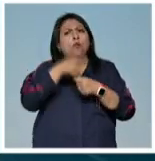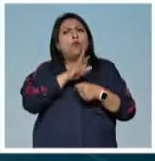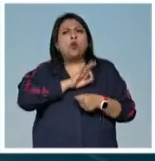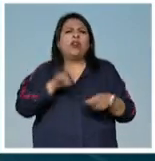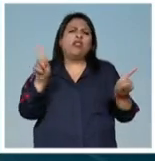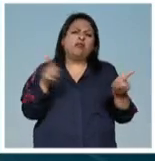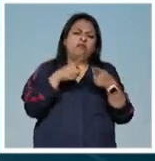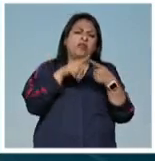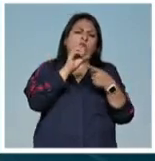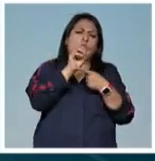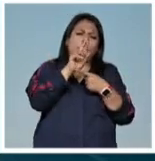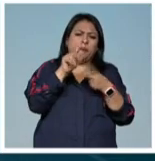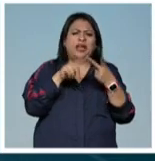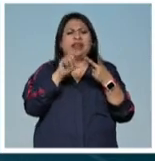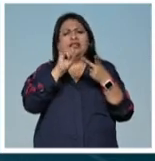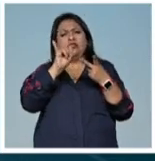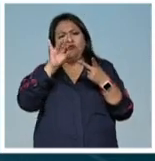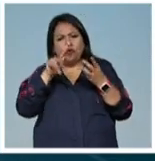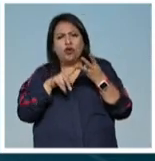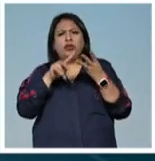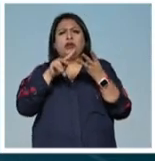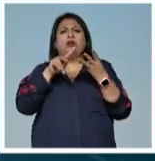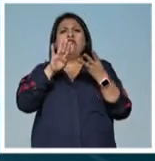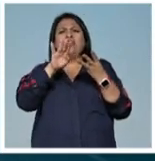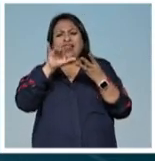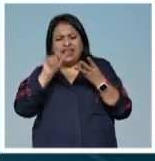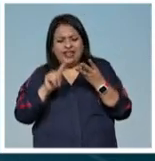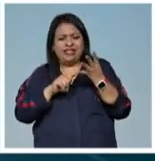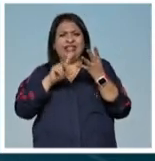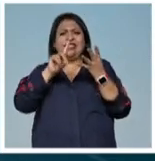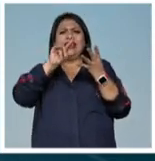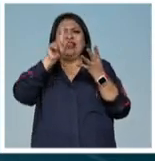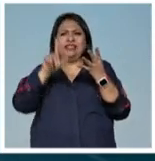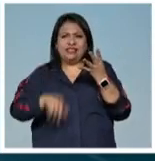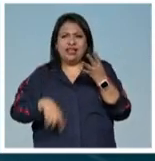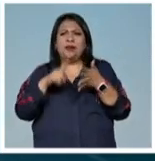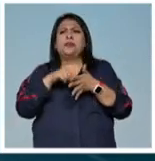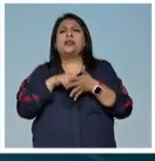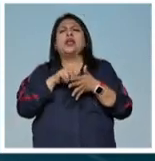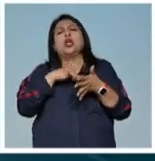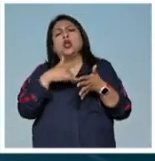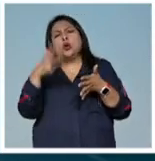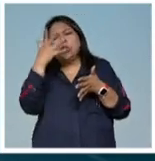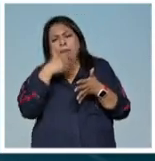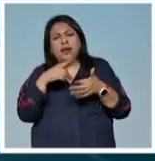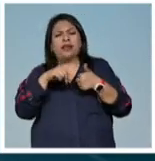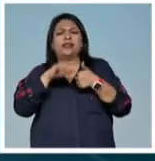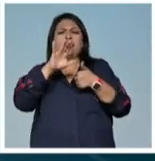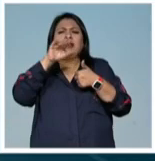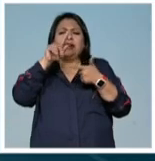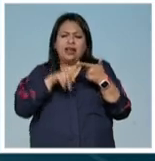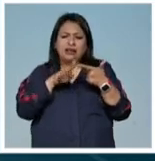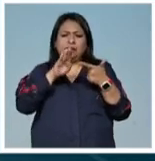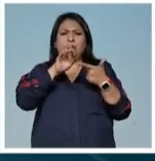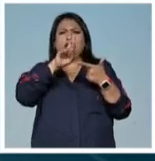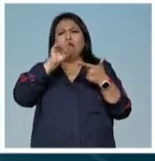dirigir ópera, sinfónico, ballet, danza, música romántica, clásica,